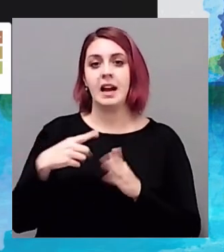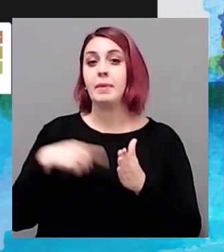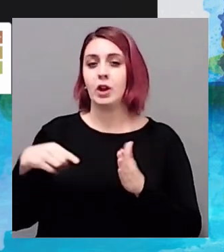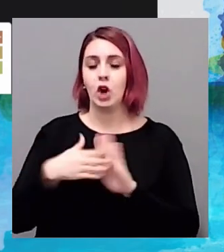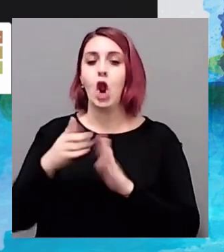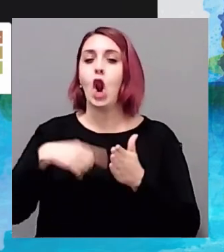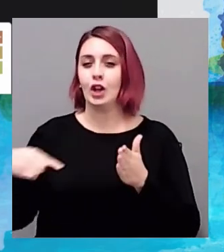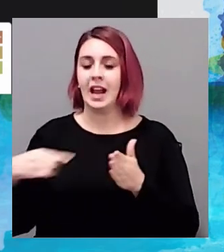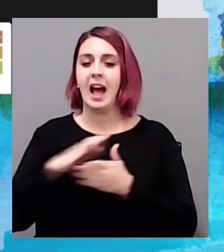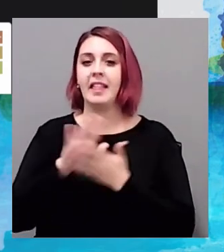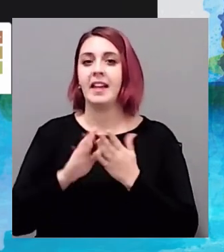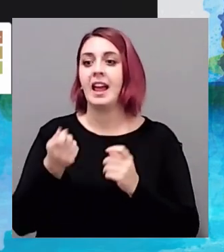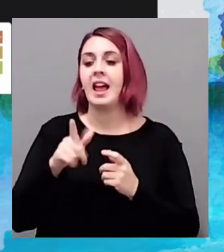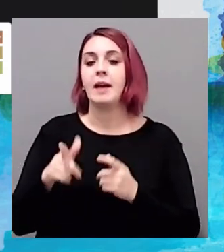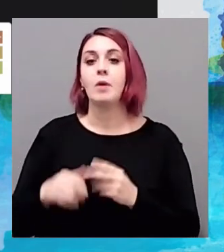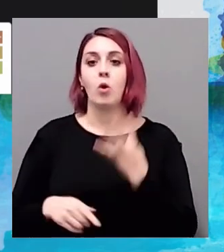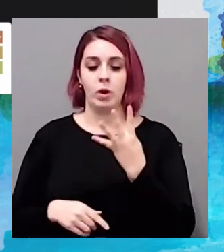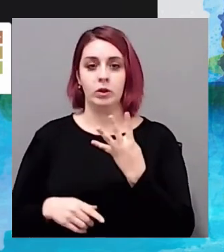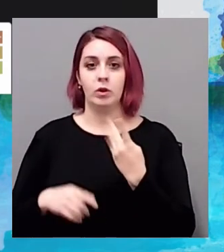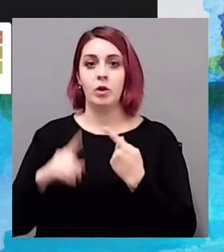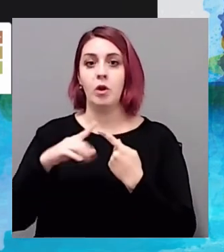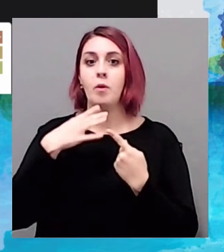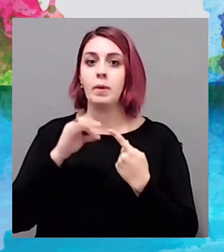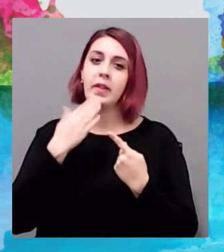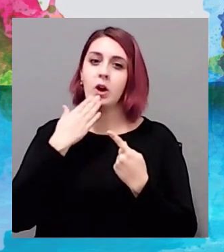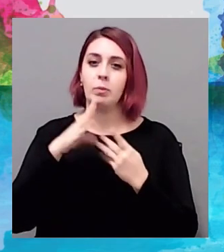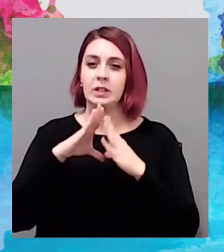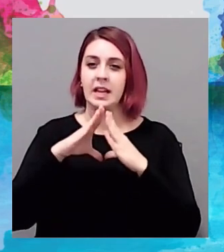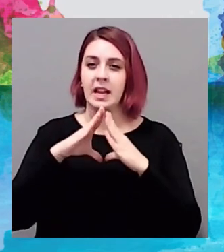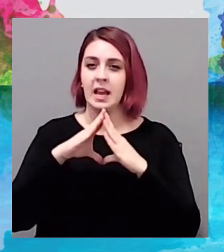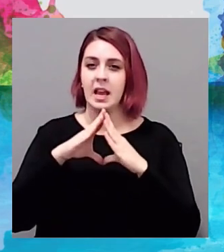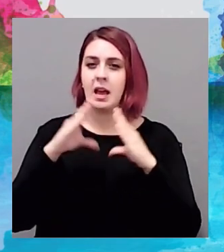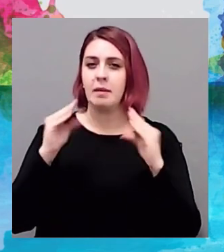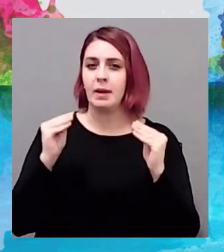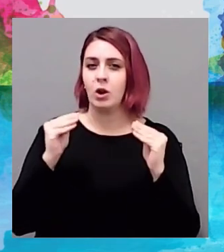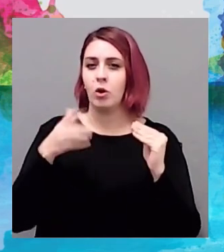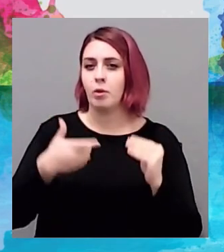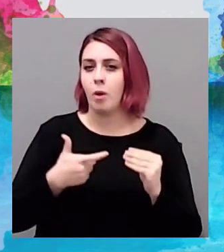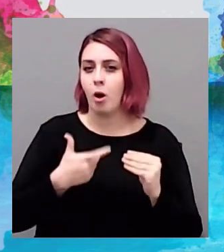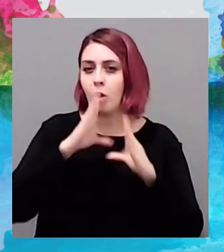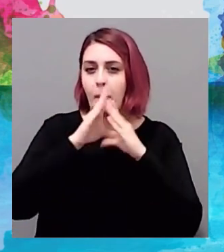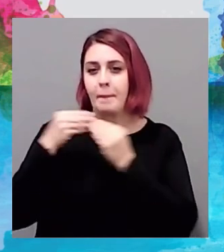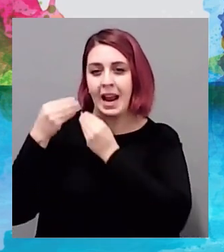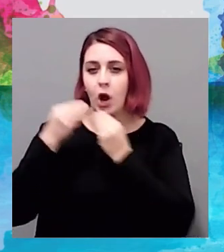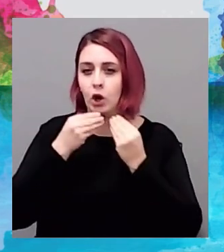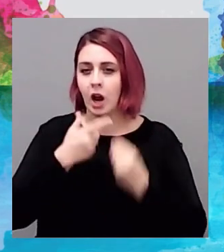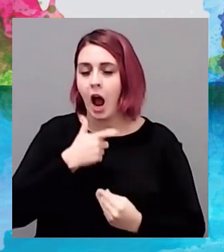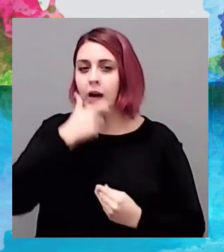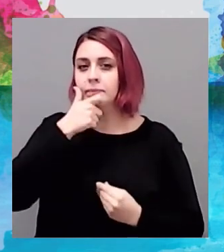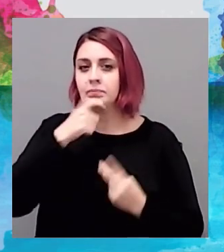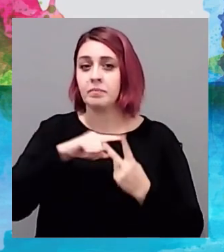mano. Dicen, podría ser un melón un melón que se está comiendo, parece la hoja de una